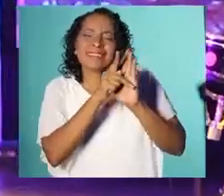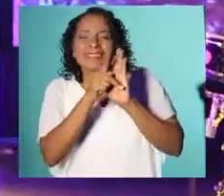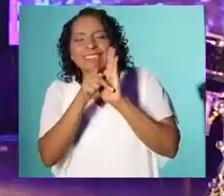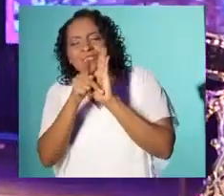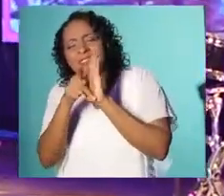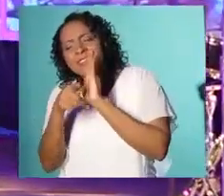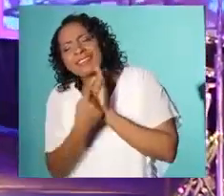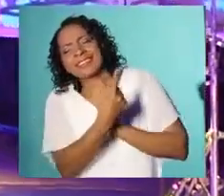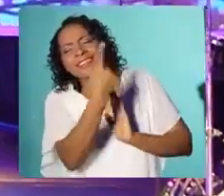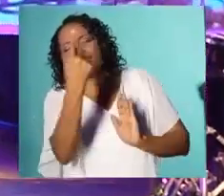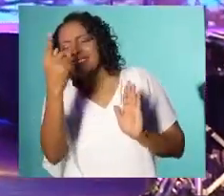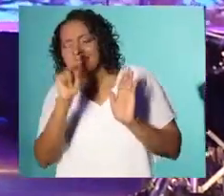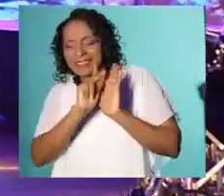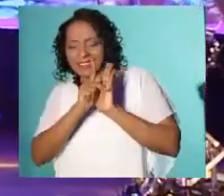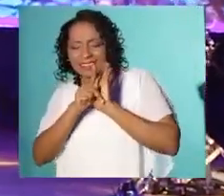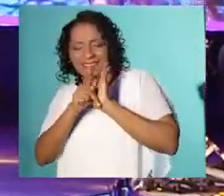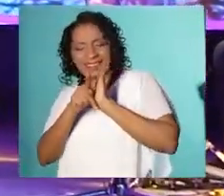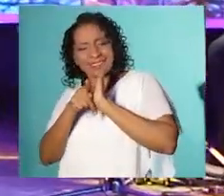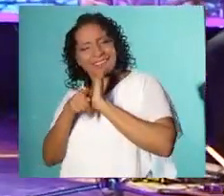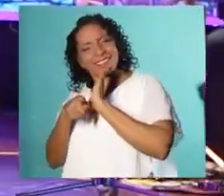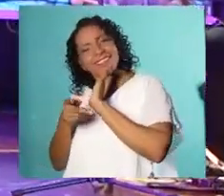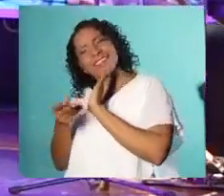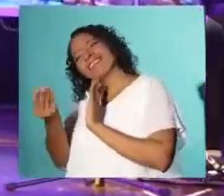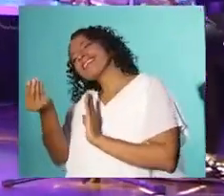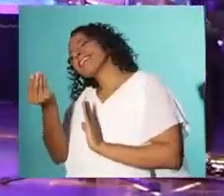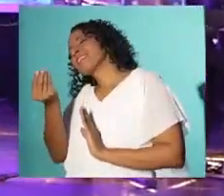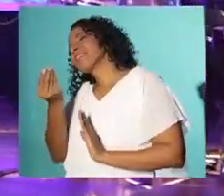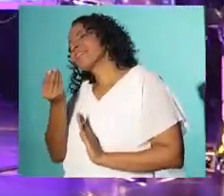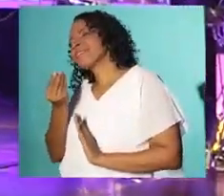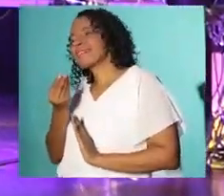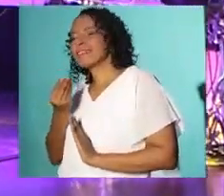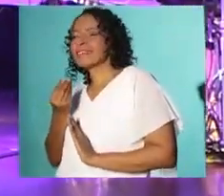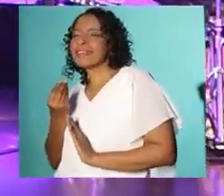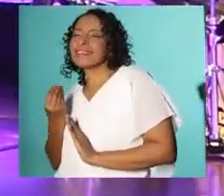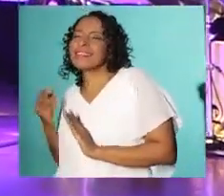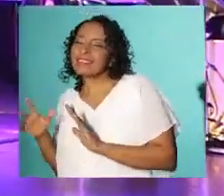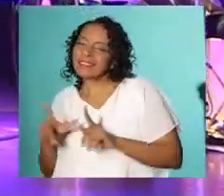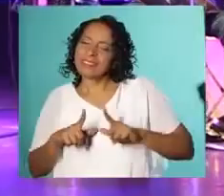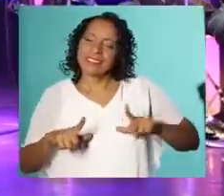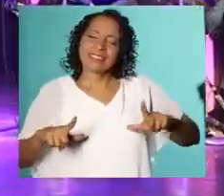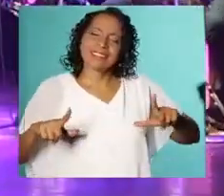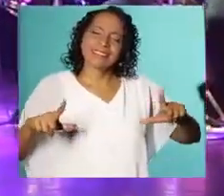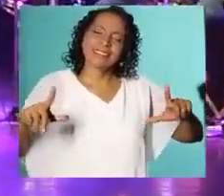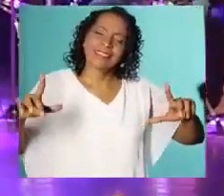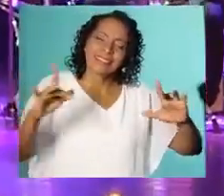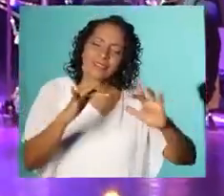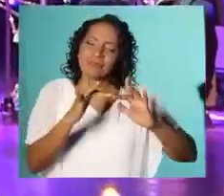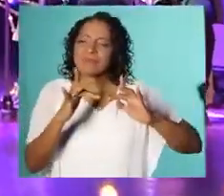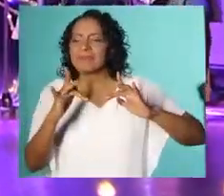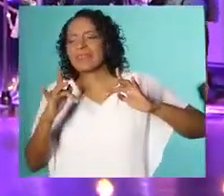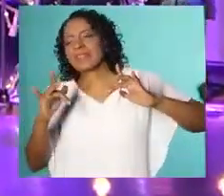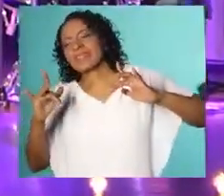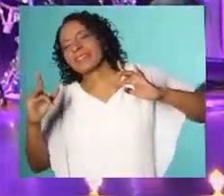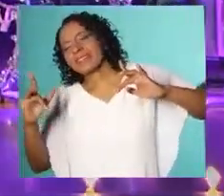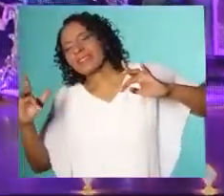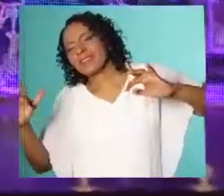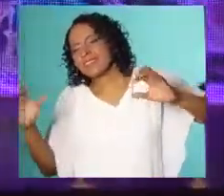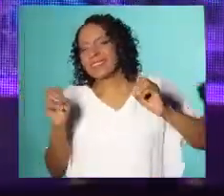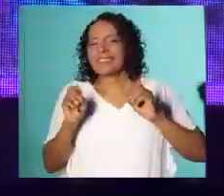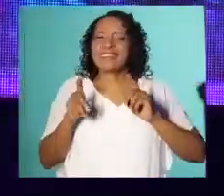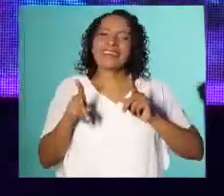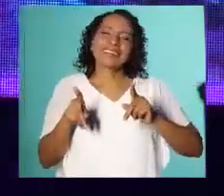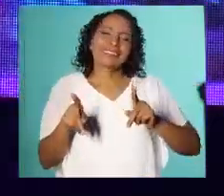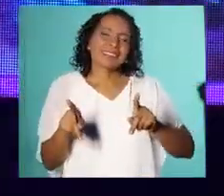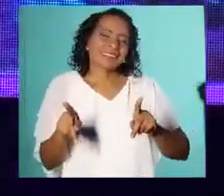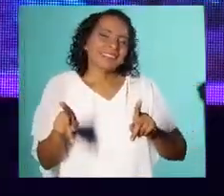me das es un oasis en un desierto, es una oportunidad